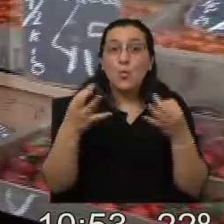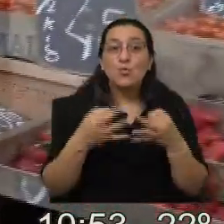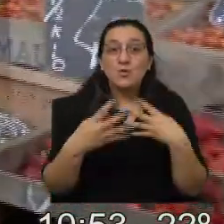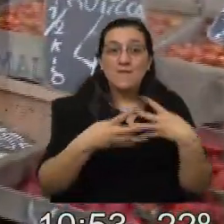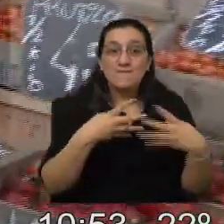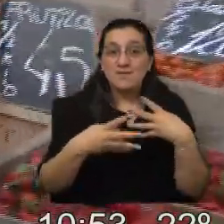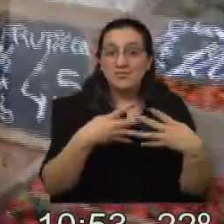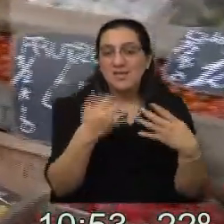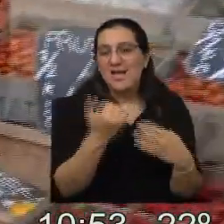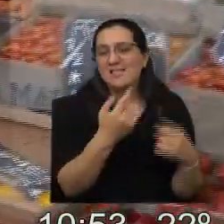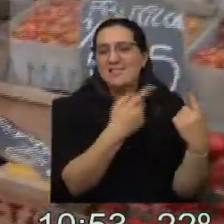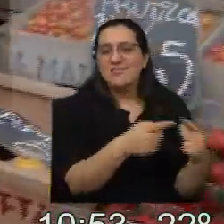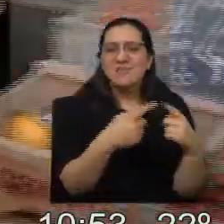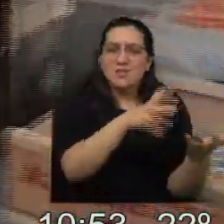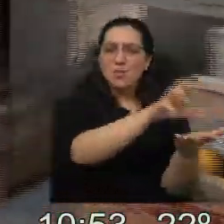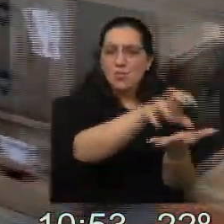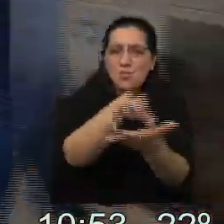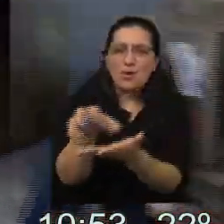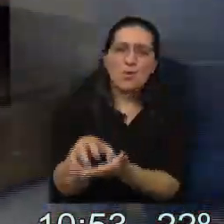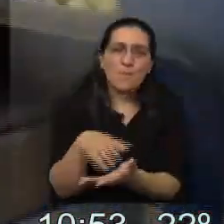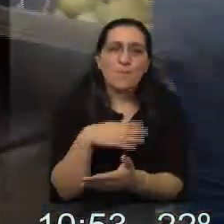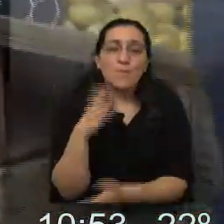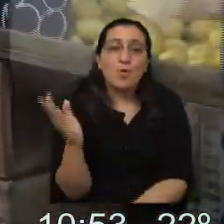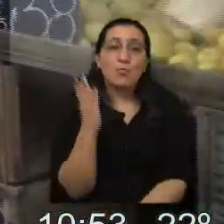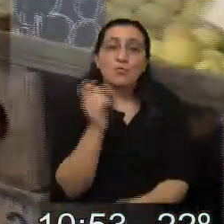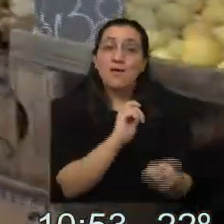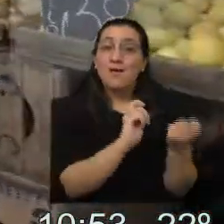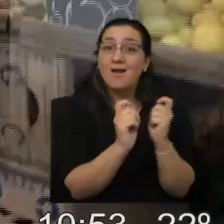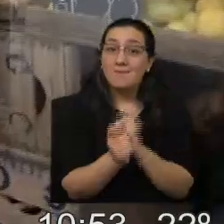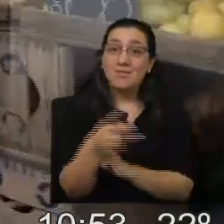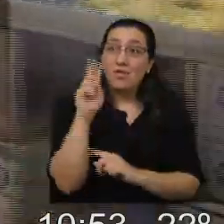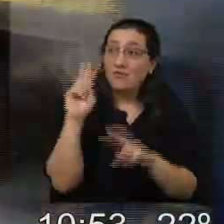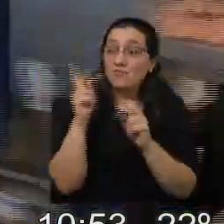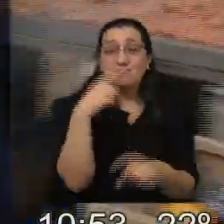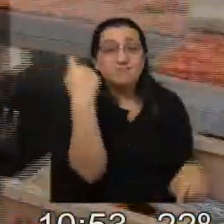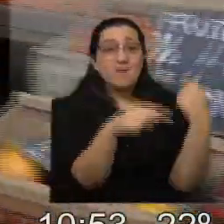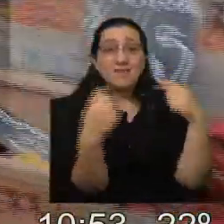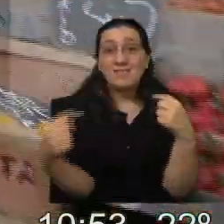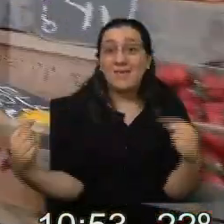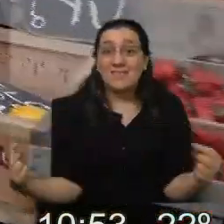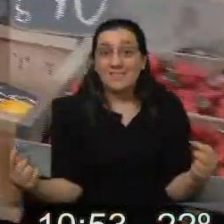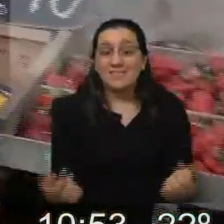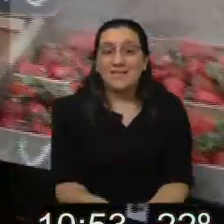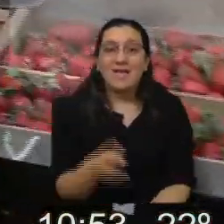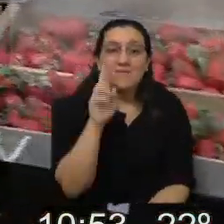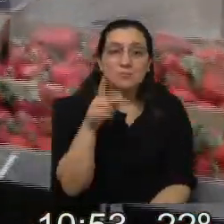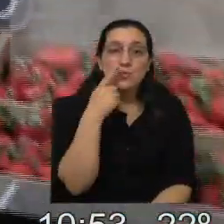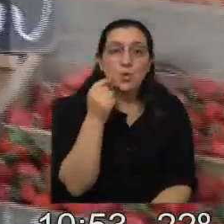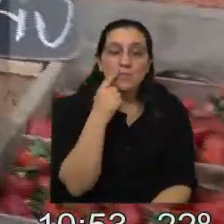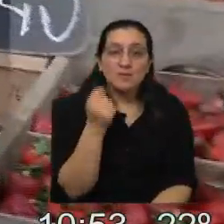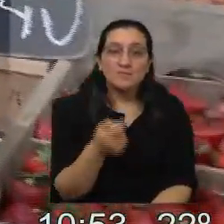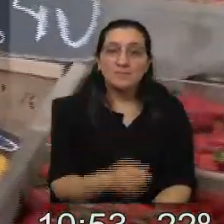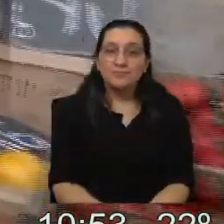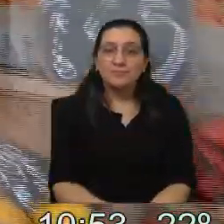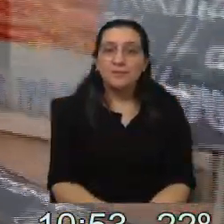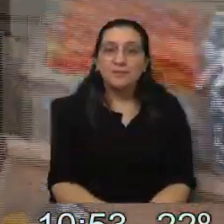hay distintas estaciones, donde los productos van cambiando, Verdad. Uno puede ver la oferta que hay. Es y verdad. Acá vemos un caballero que está